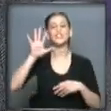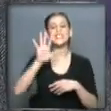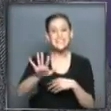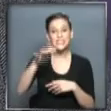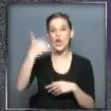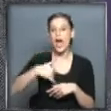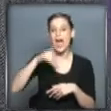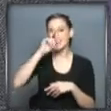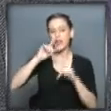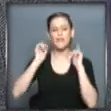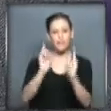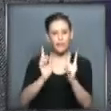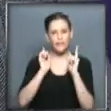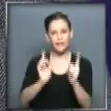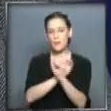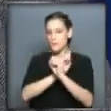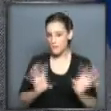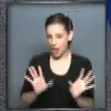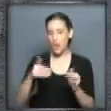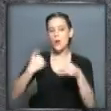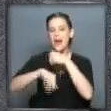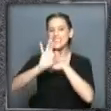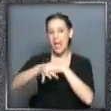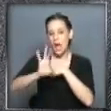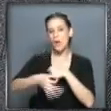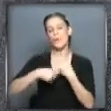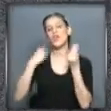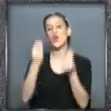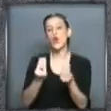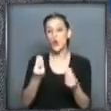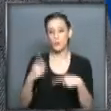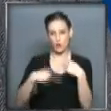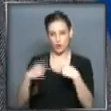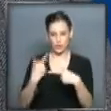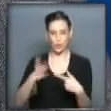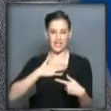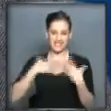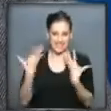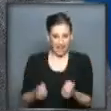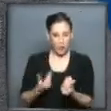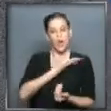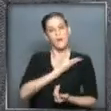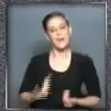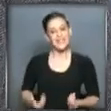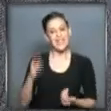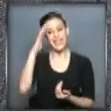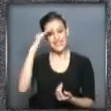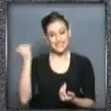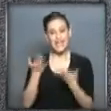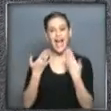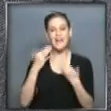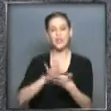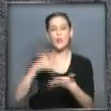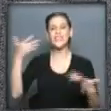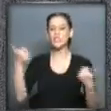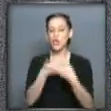en terapia intensiva. Por supuesto, sabremos en las próximas horas cómo evolucionan. La presidenta Cristina Fernández se refirió al choque